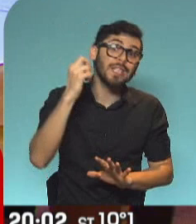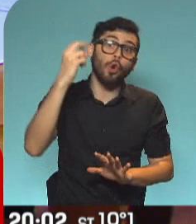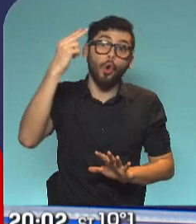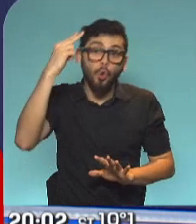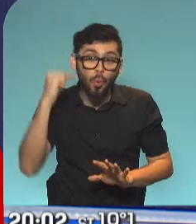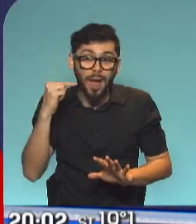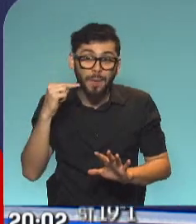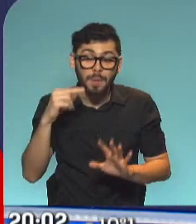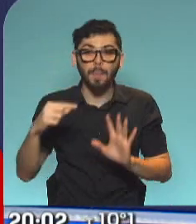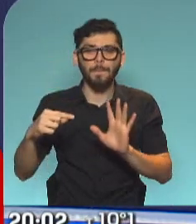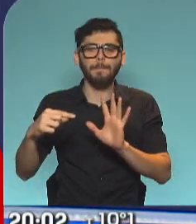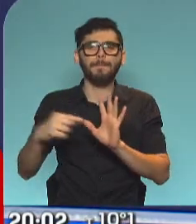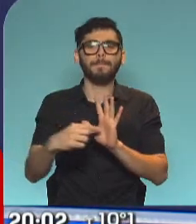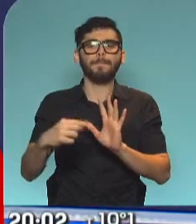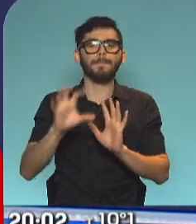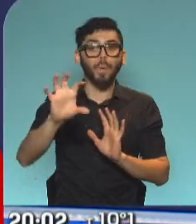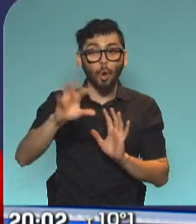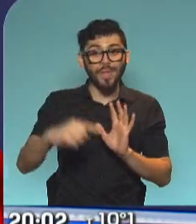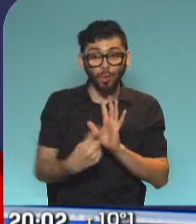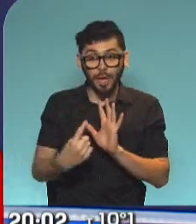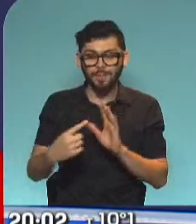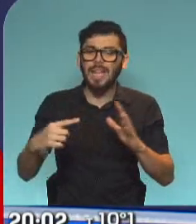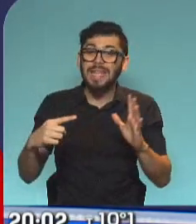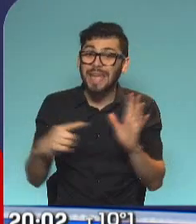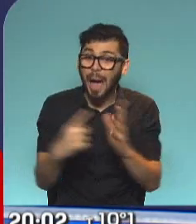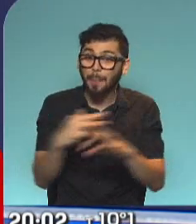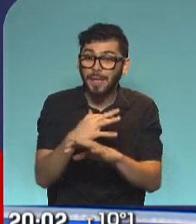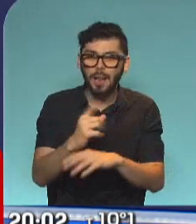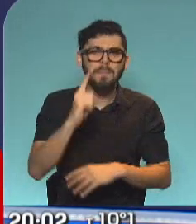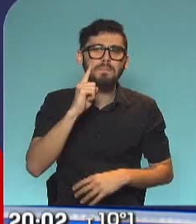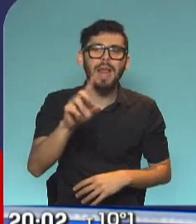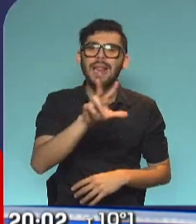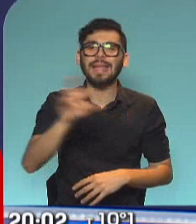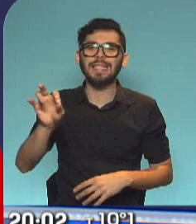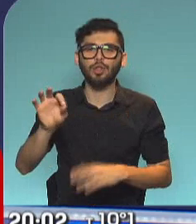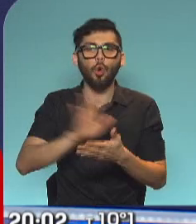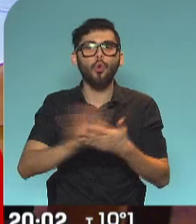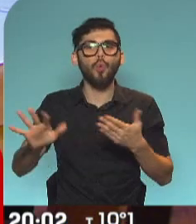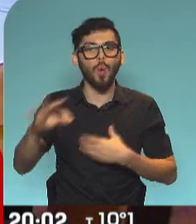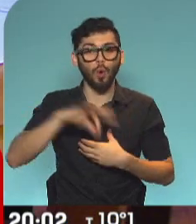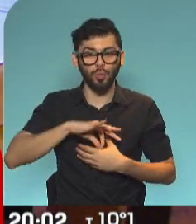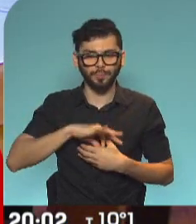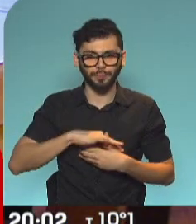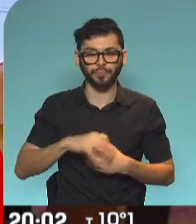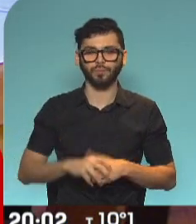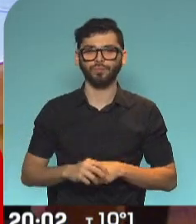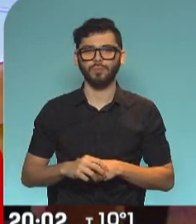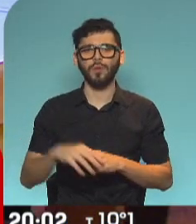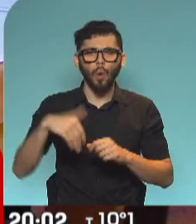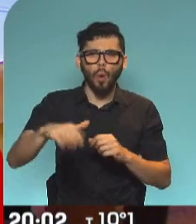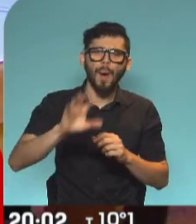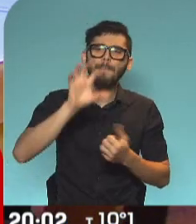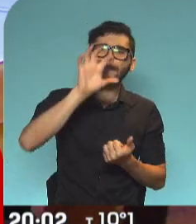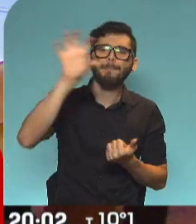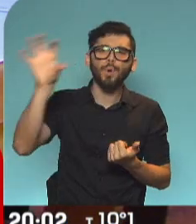en provincia de Buenos Aires. En tanto, en la ciudad de Buenos Aires se registraron 1.300 contagios nuevos. Ya estaremos dando el desglose de provincia por provincia,